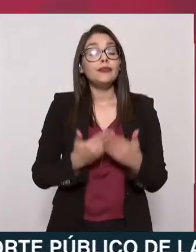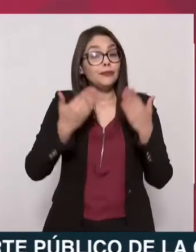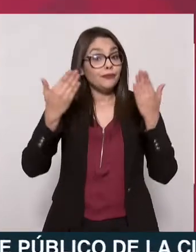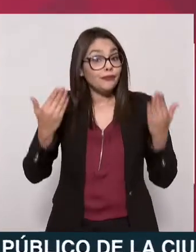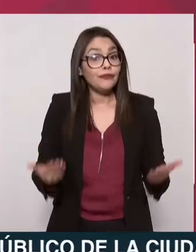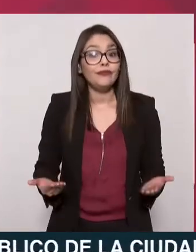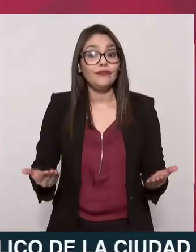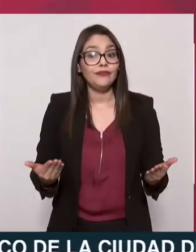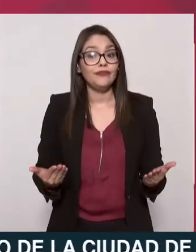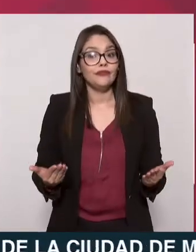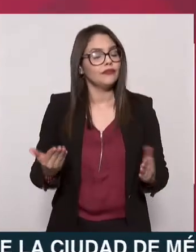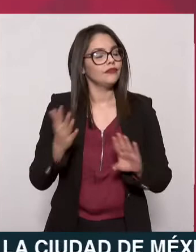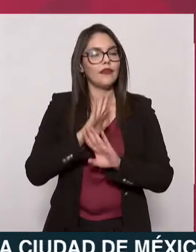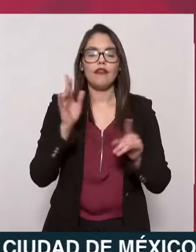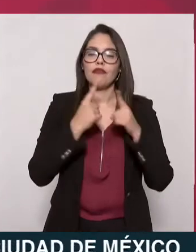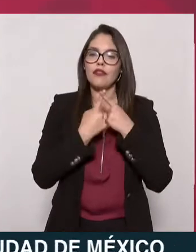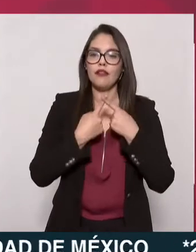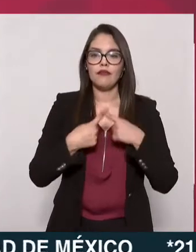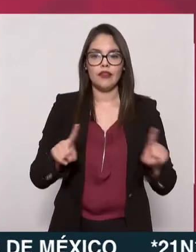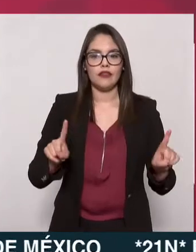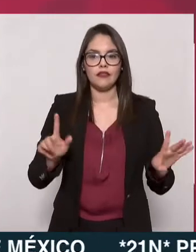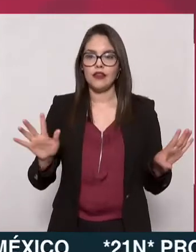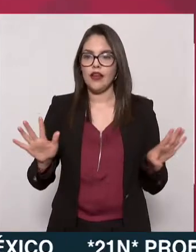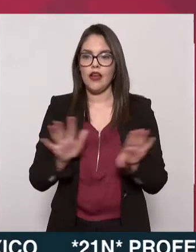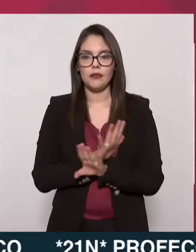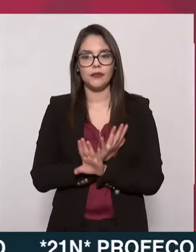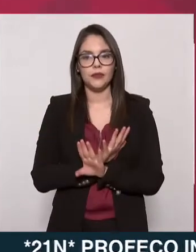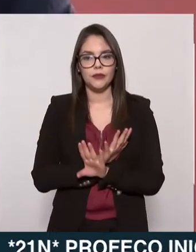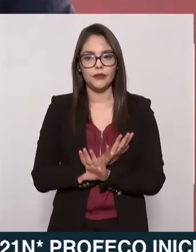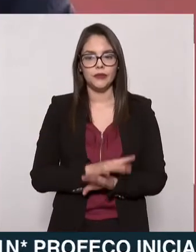Ahora no es así,